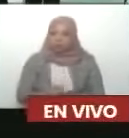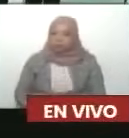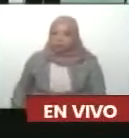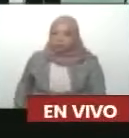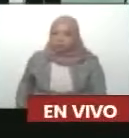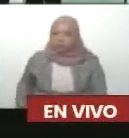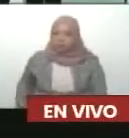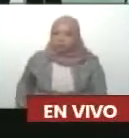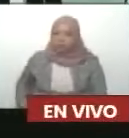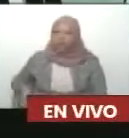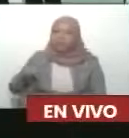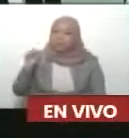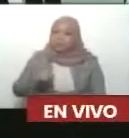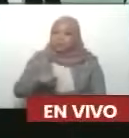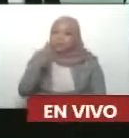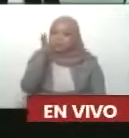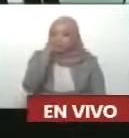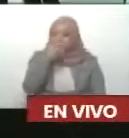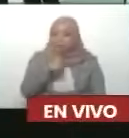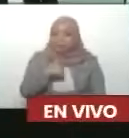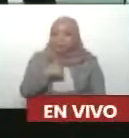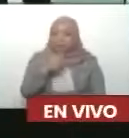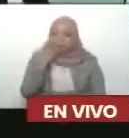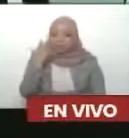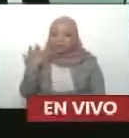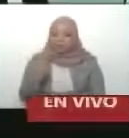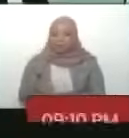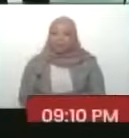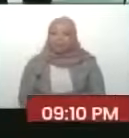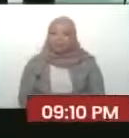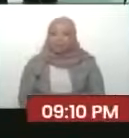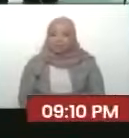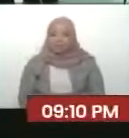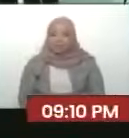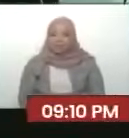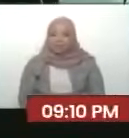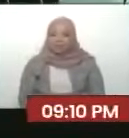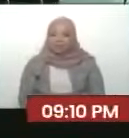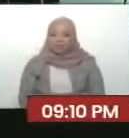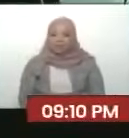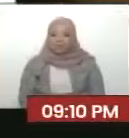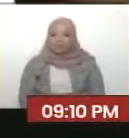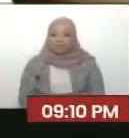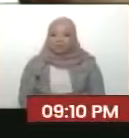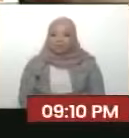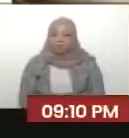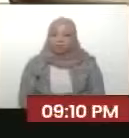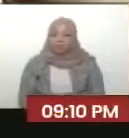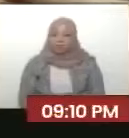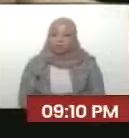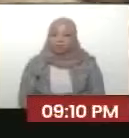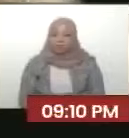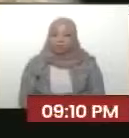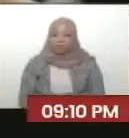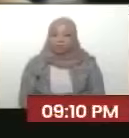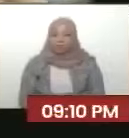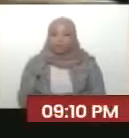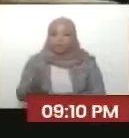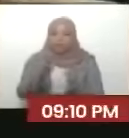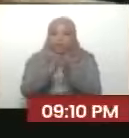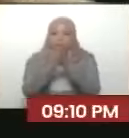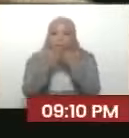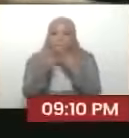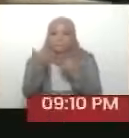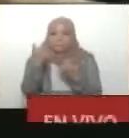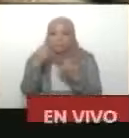Pues se ríen si es verdad. Mira, aquí. Xi Jinping, aquí está. Esta es la página